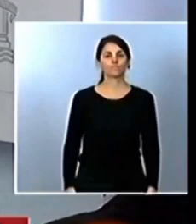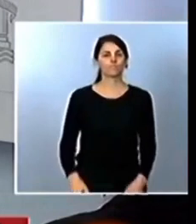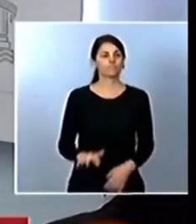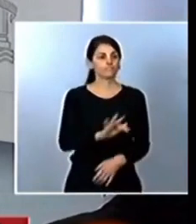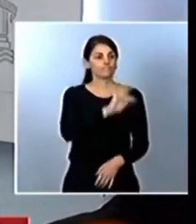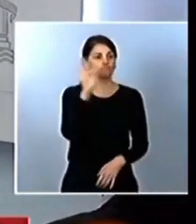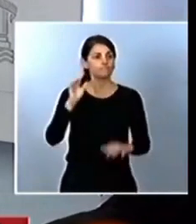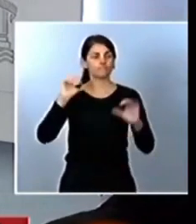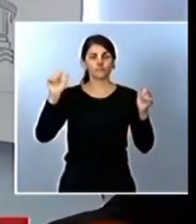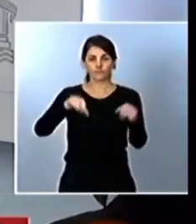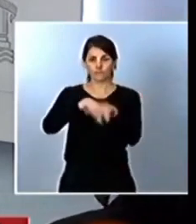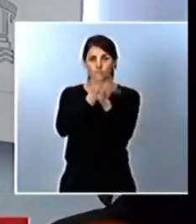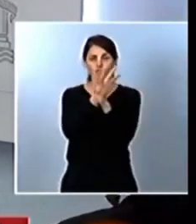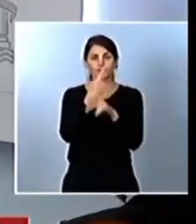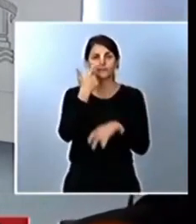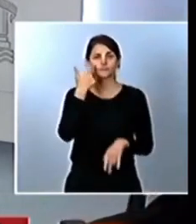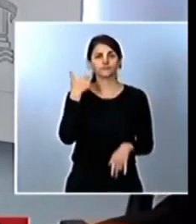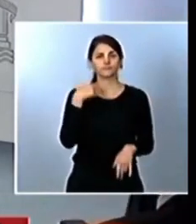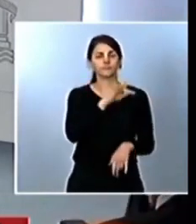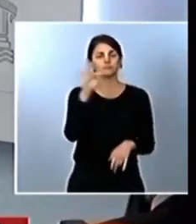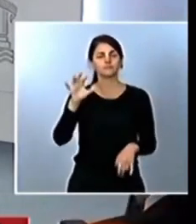palabra Sandra Gallardo, de Radio Nacional.